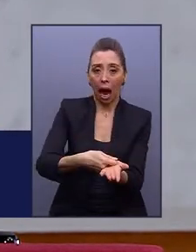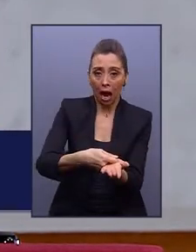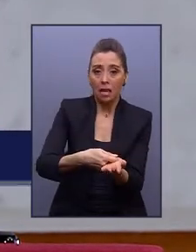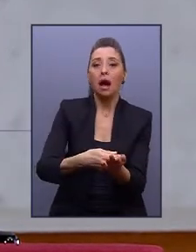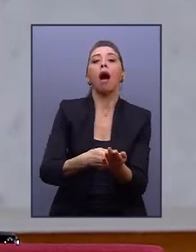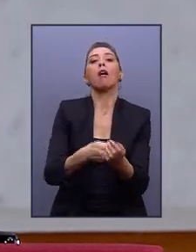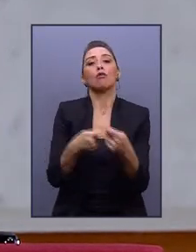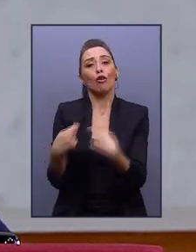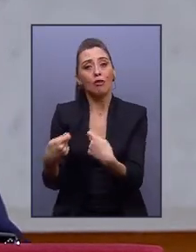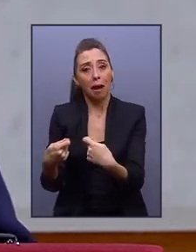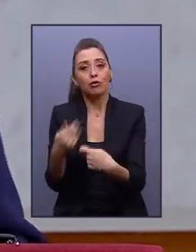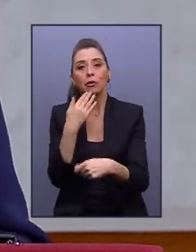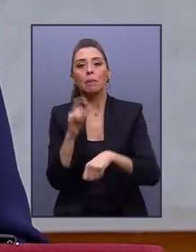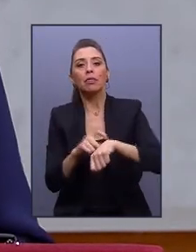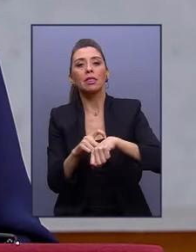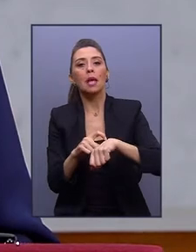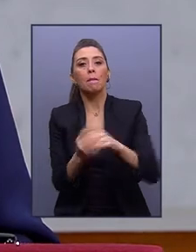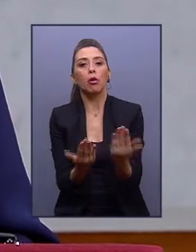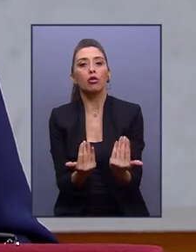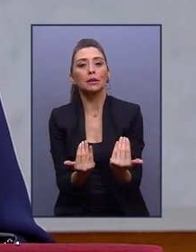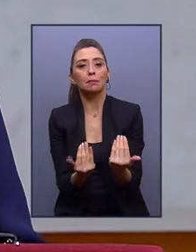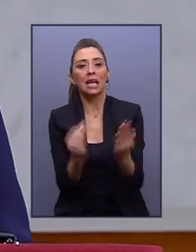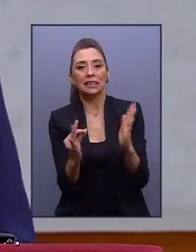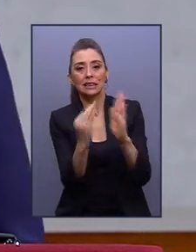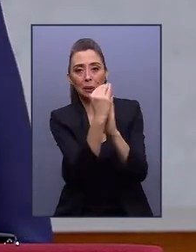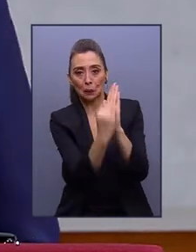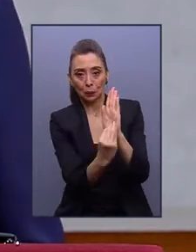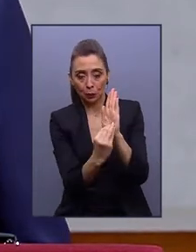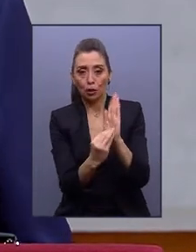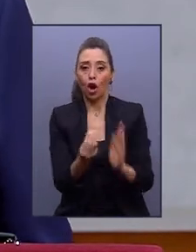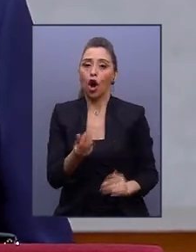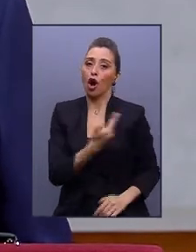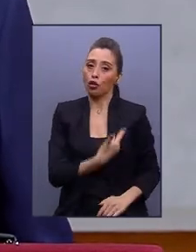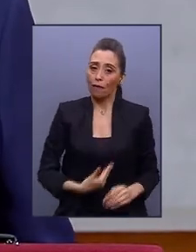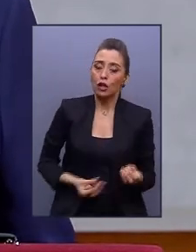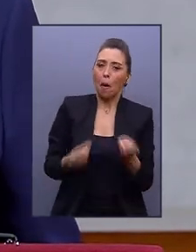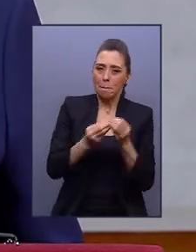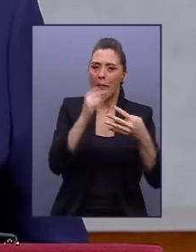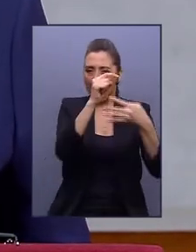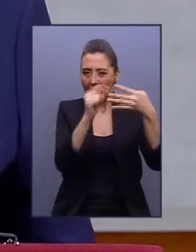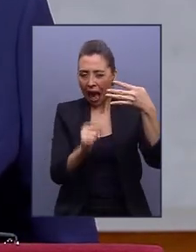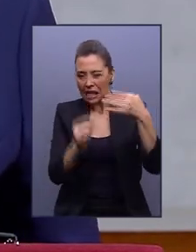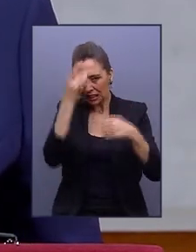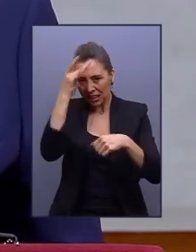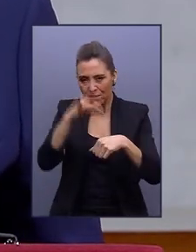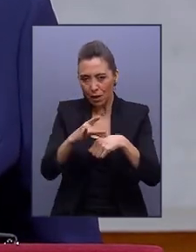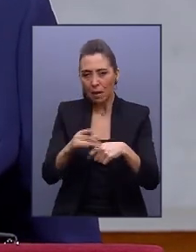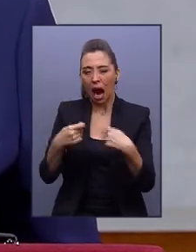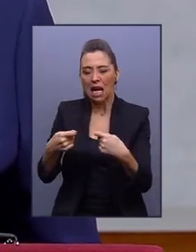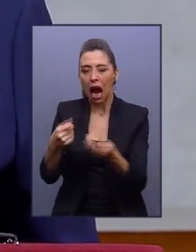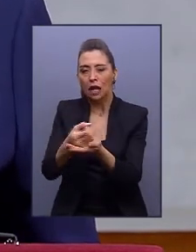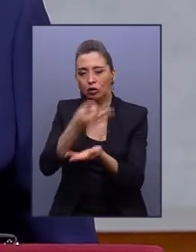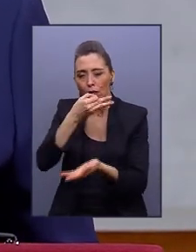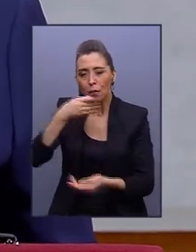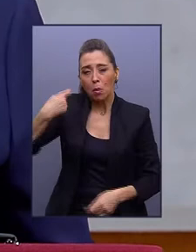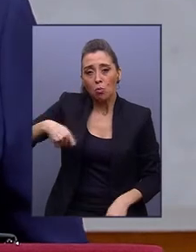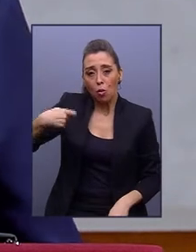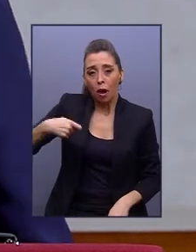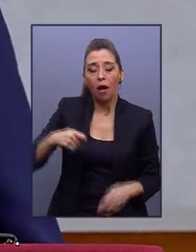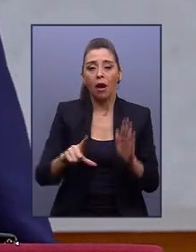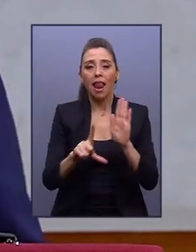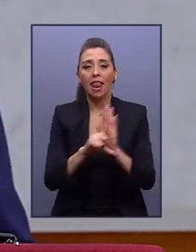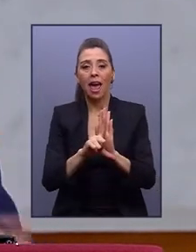espera. Nosotros en este gobierno hemos ampliado este principio a una serie de enfermedades y tratamientos poco frecuentes con alto costo gracias a la